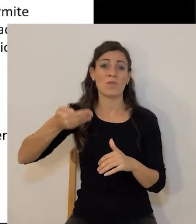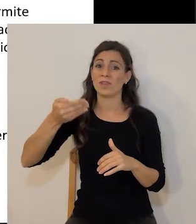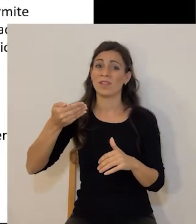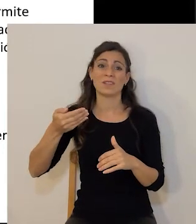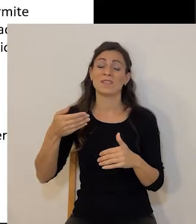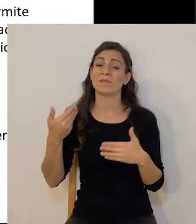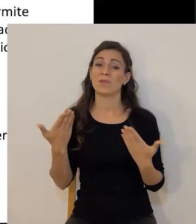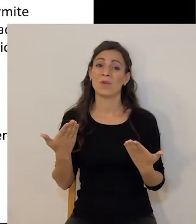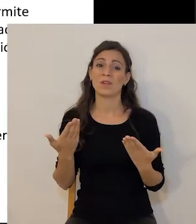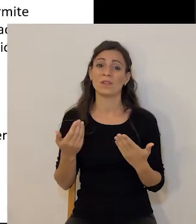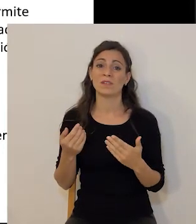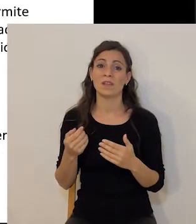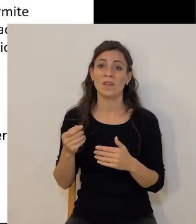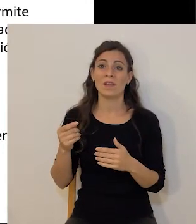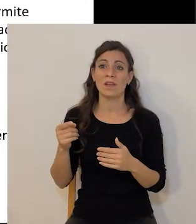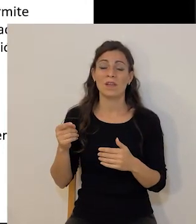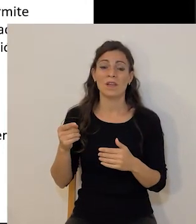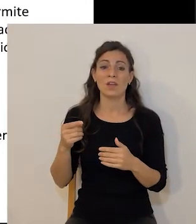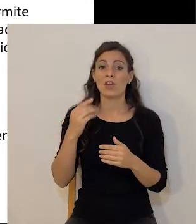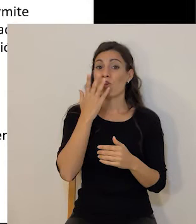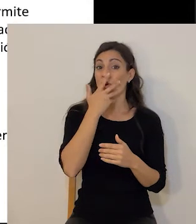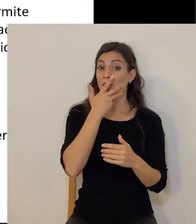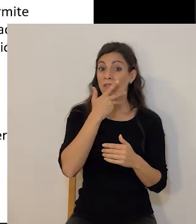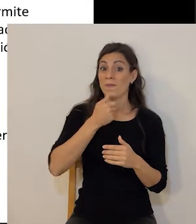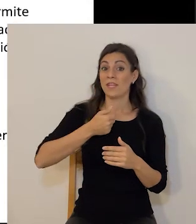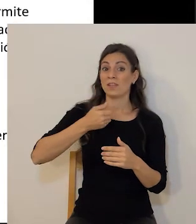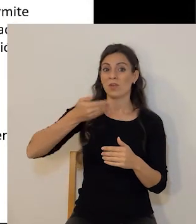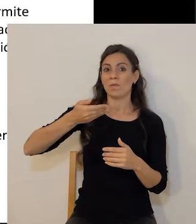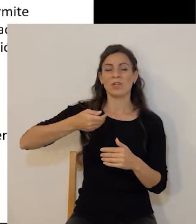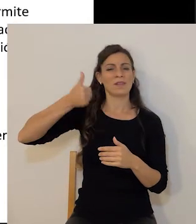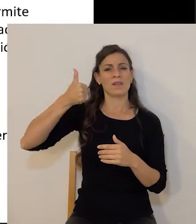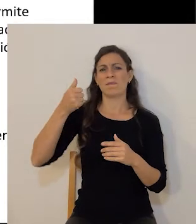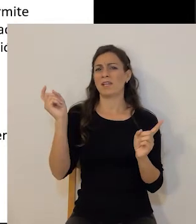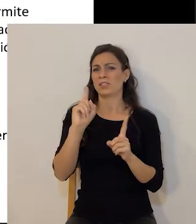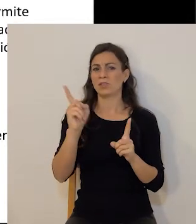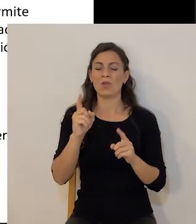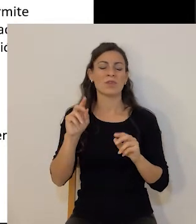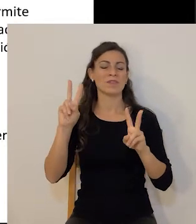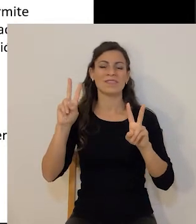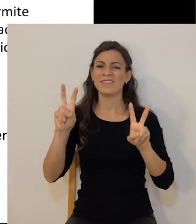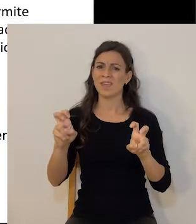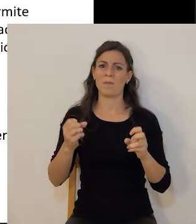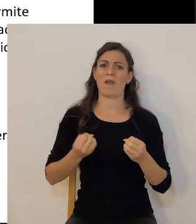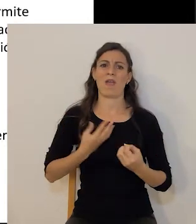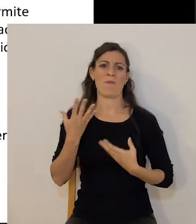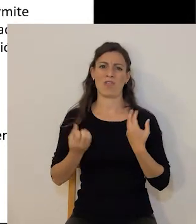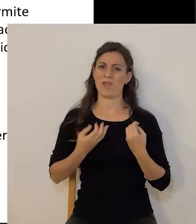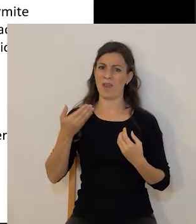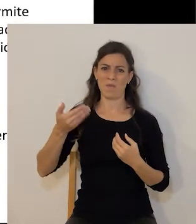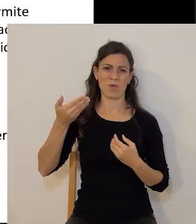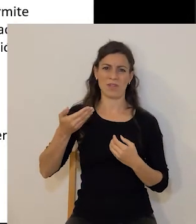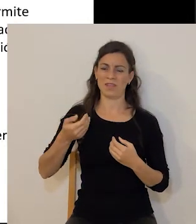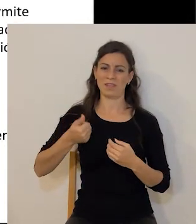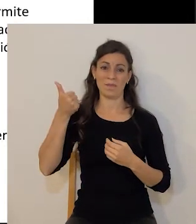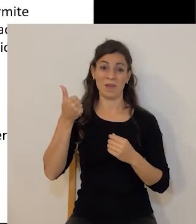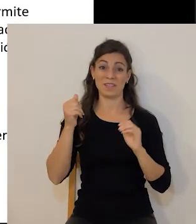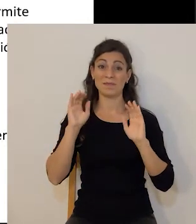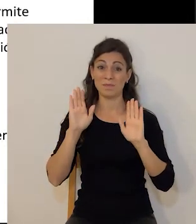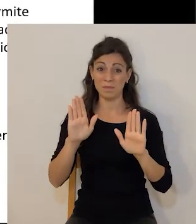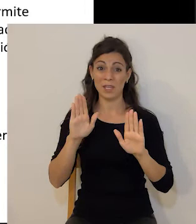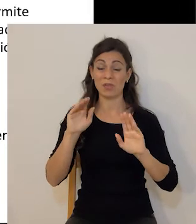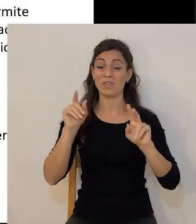el que no es tan importante los conocimientos, sino ese aspecto emocional, pero principalmente solventar esos